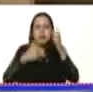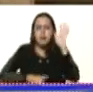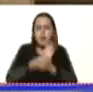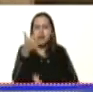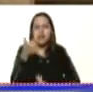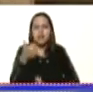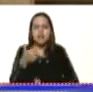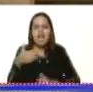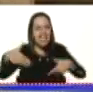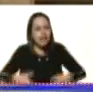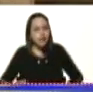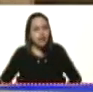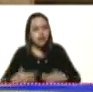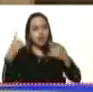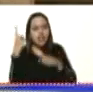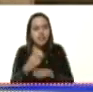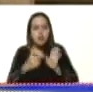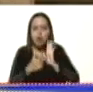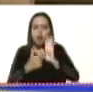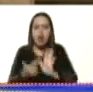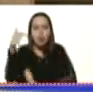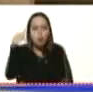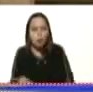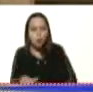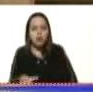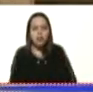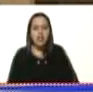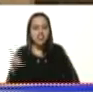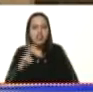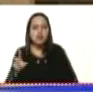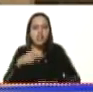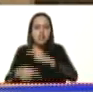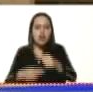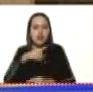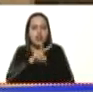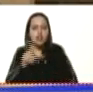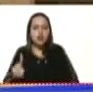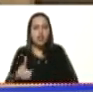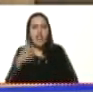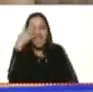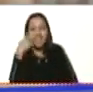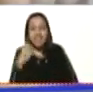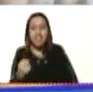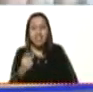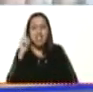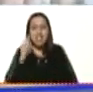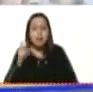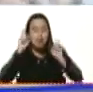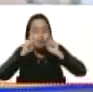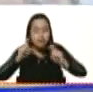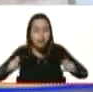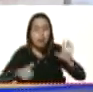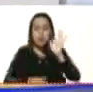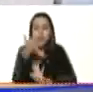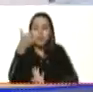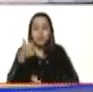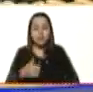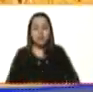la lucha que nos toca dar hoy en la Venezuela del siglo XXI. Entenderla y nutrirla aún más.